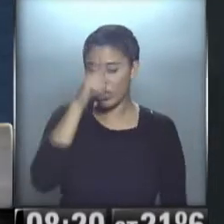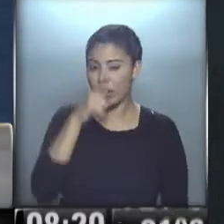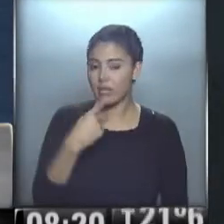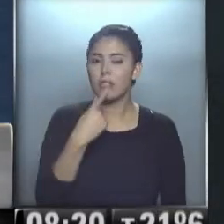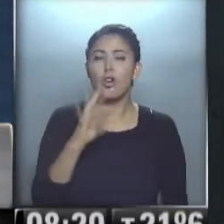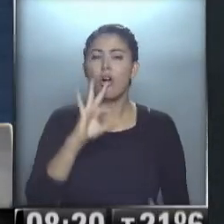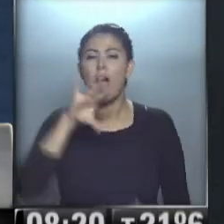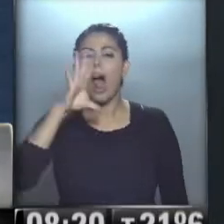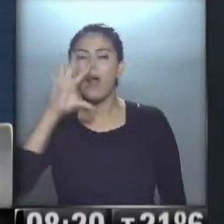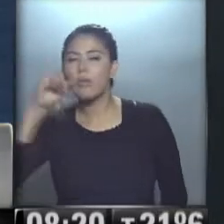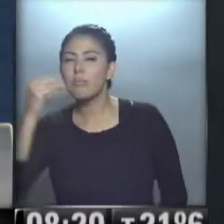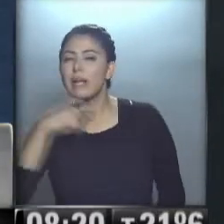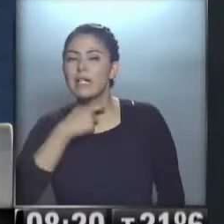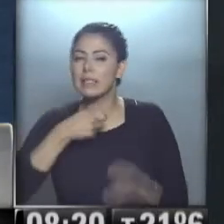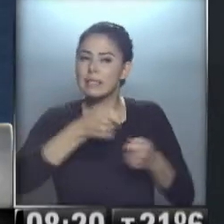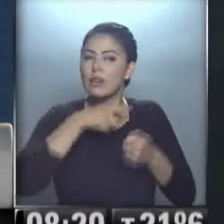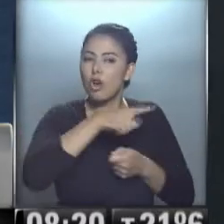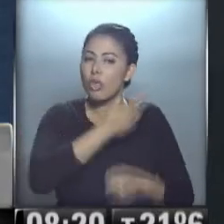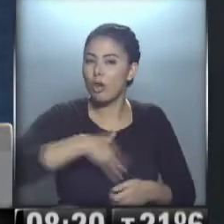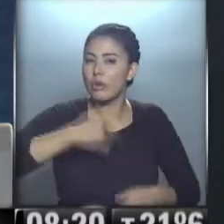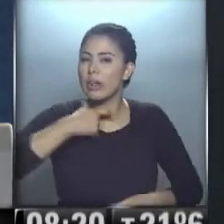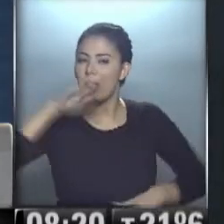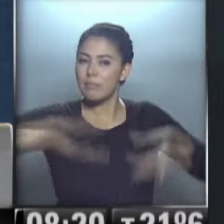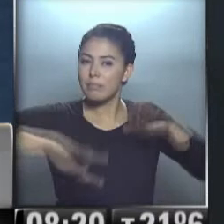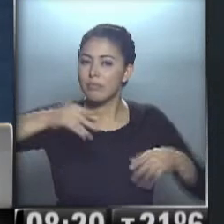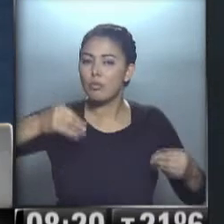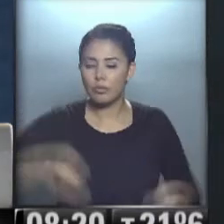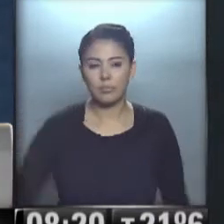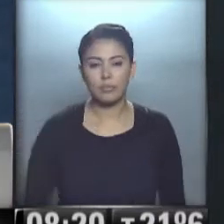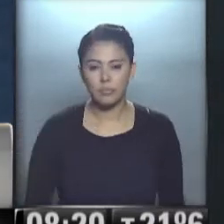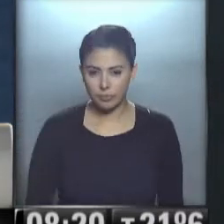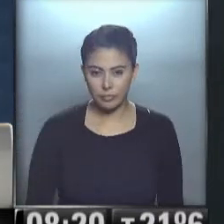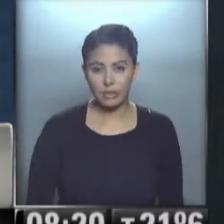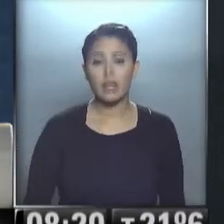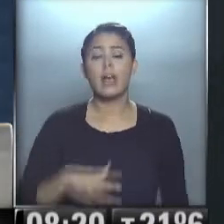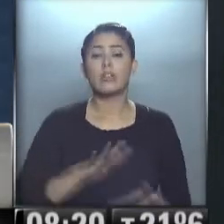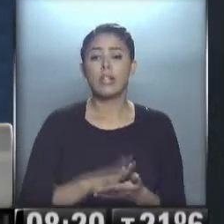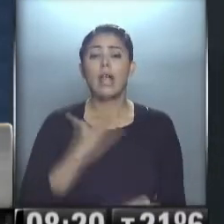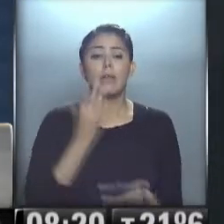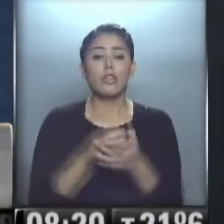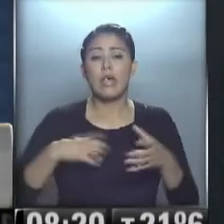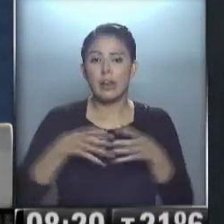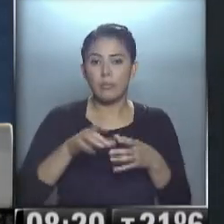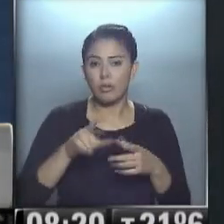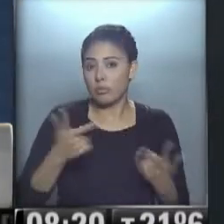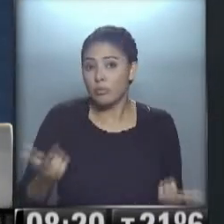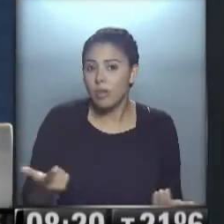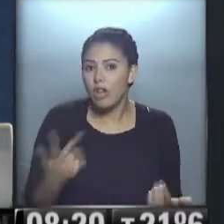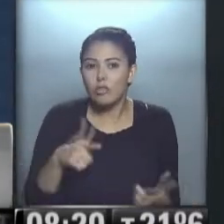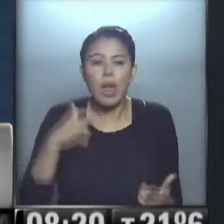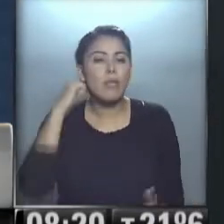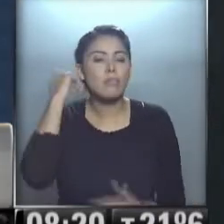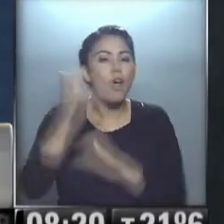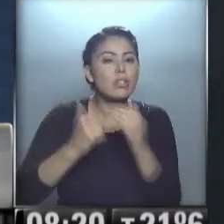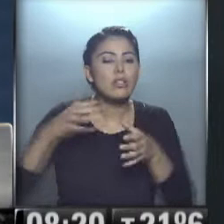si hay un trasfondo de desestabilización política. No me cabe la menor duda que desde el punto de vista de representación gremial no existe, porque no hay un proceso de